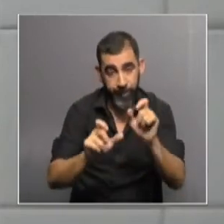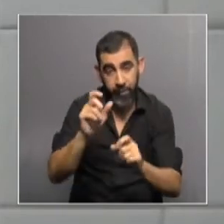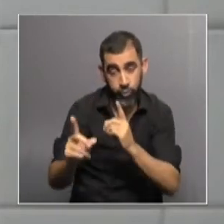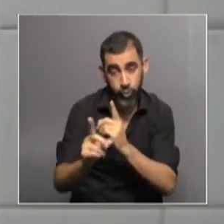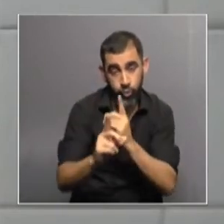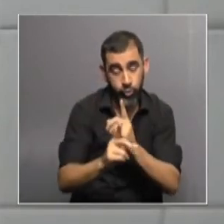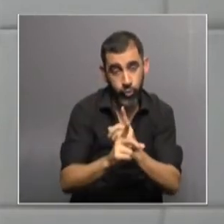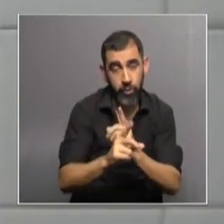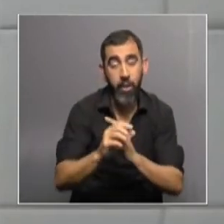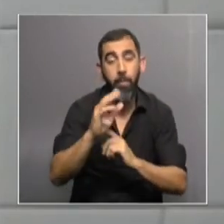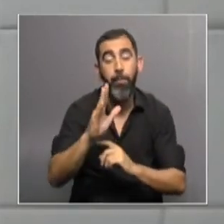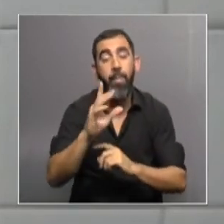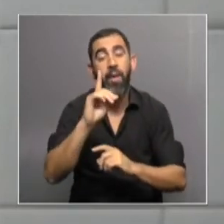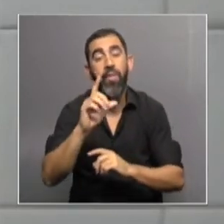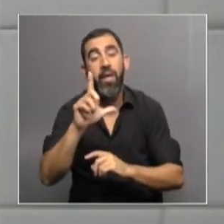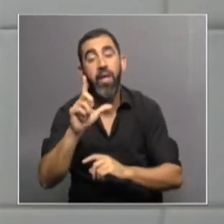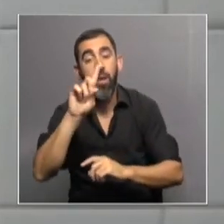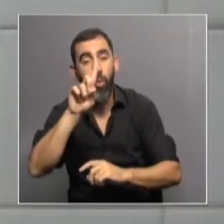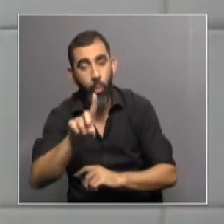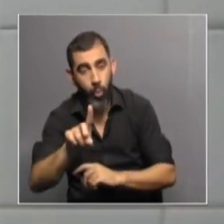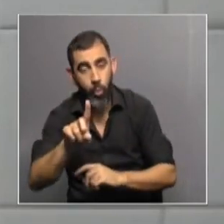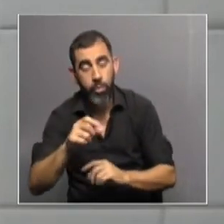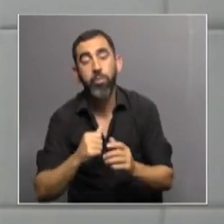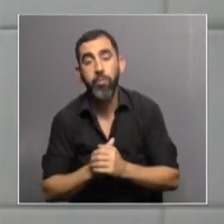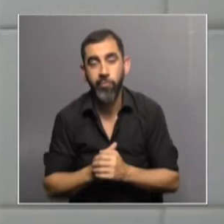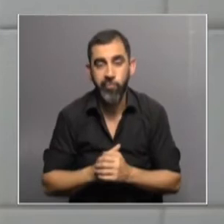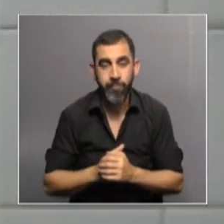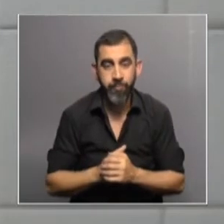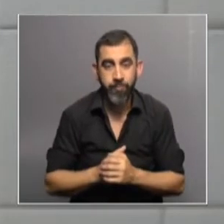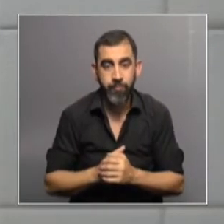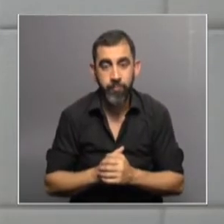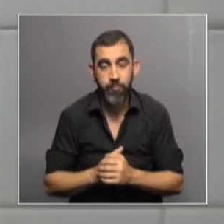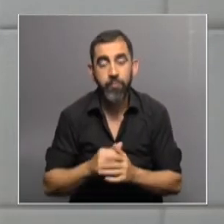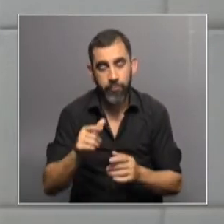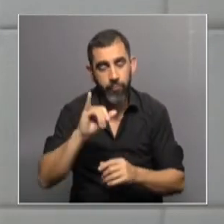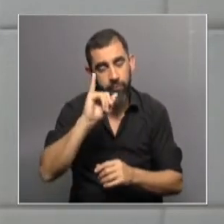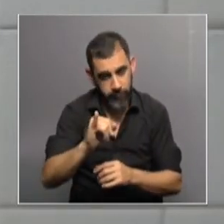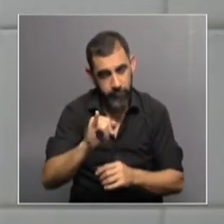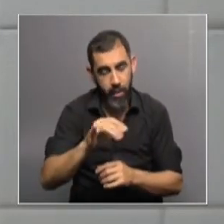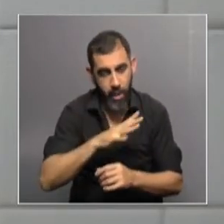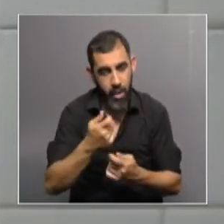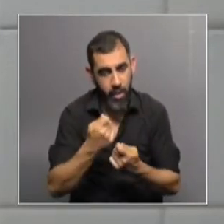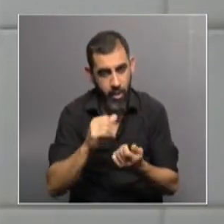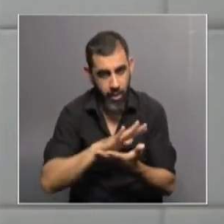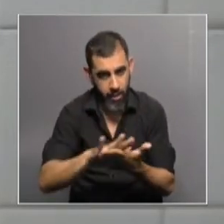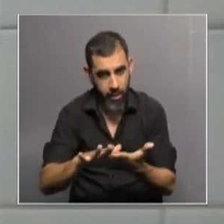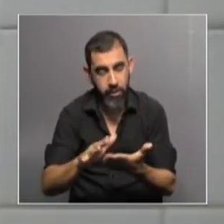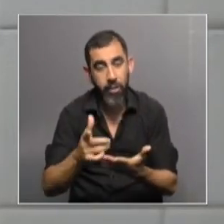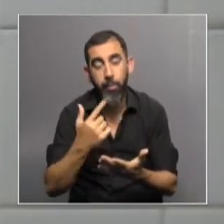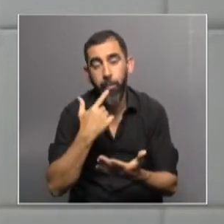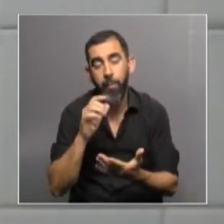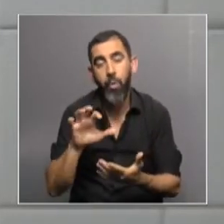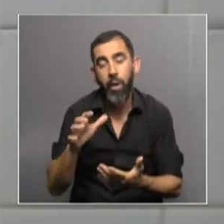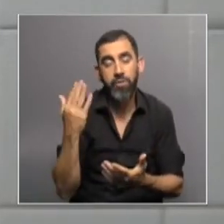altos niveles de PL1 y son candidatos a inmunoterapia en Uruguay eso está cubierto y sin costo y en casa de pulmón